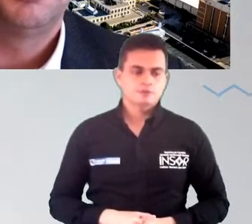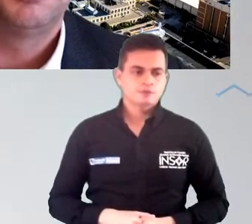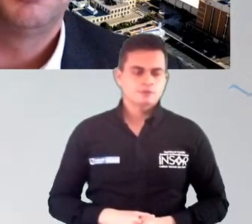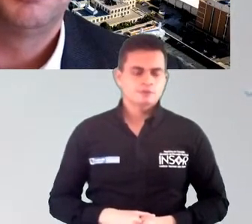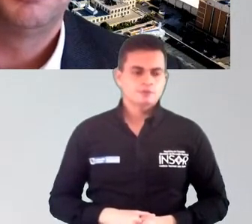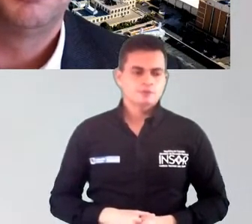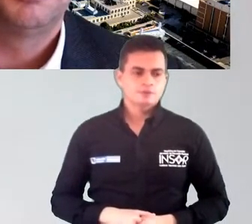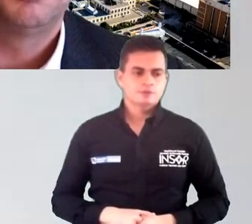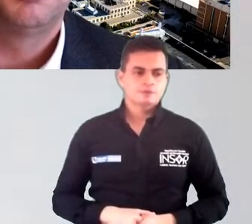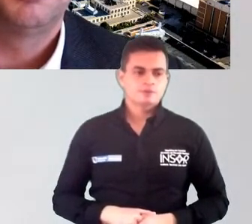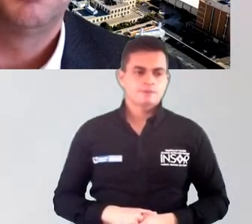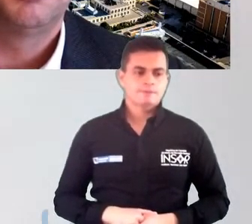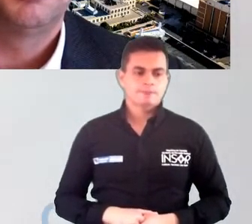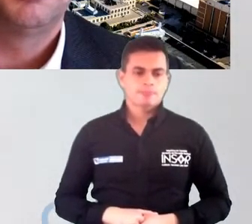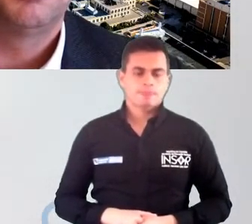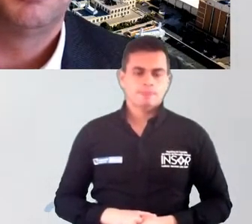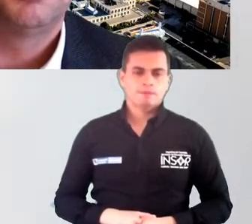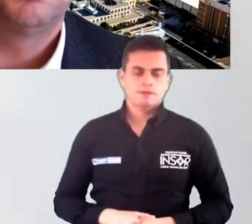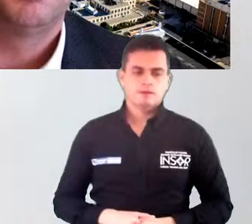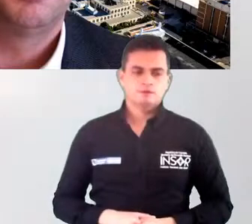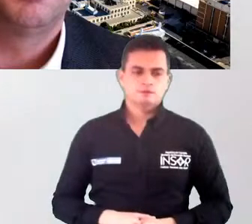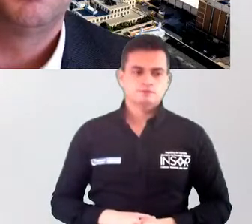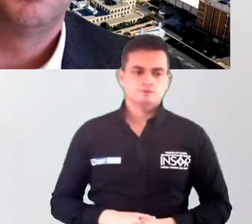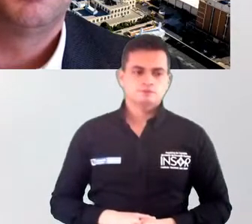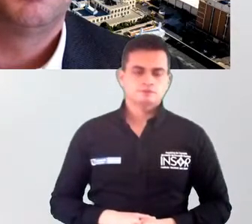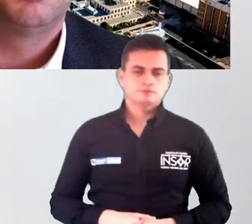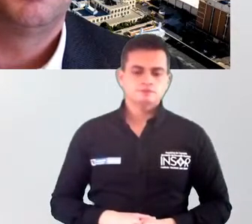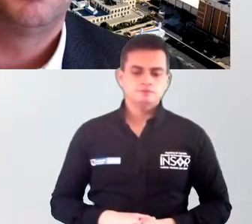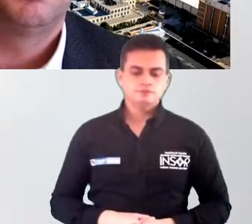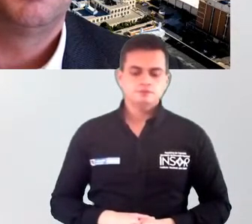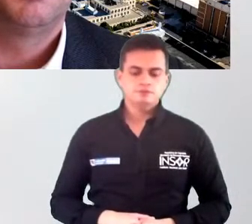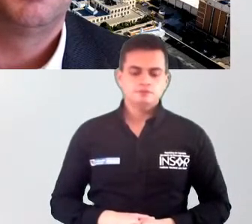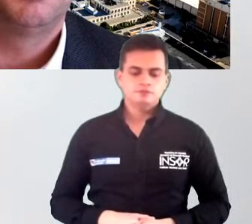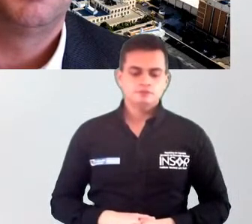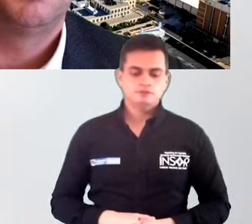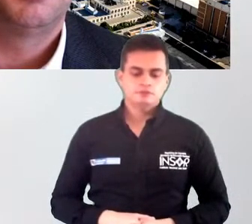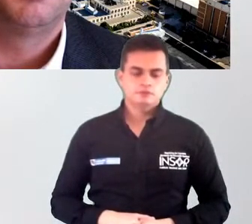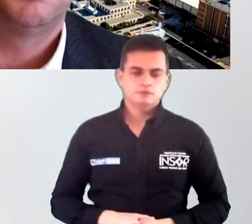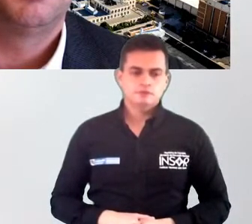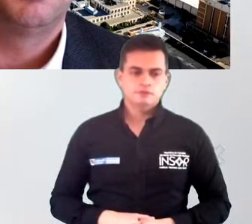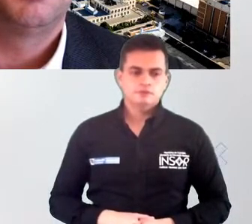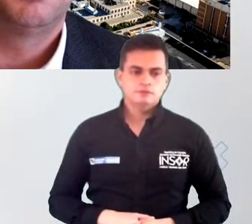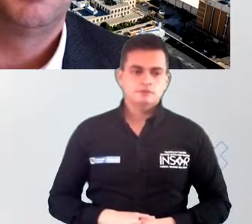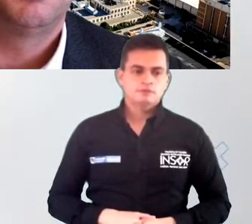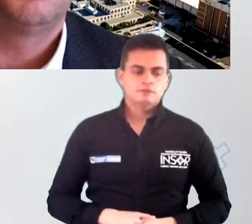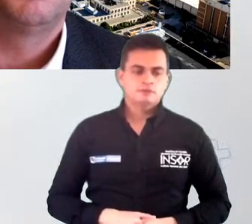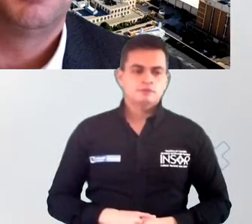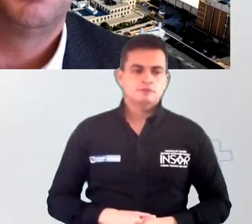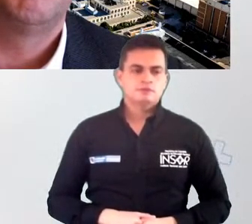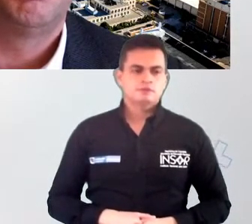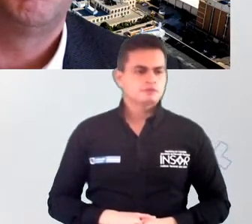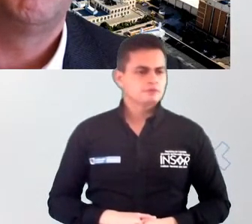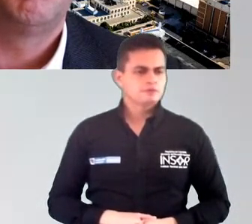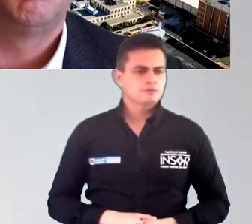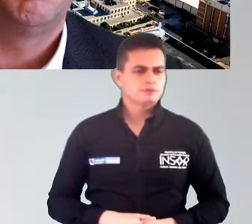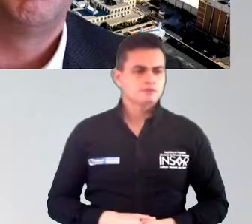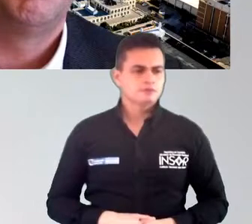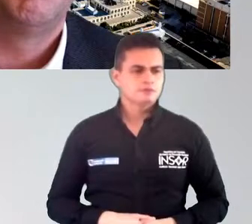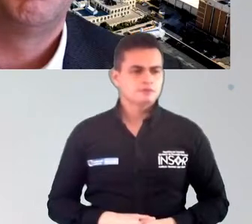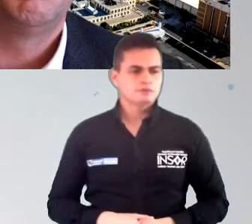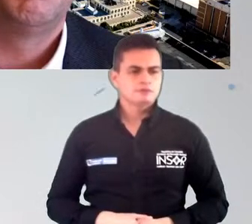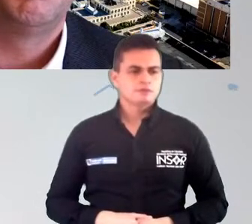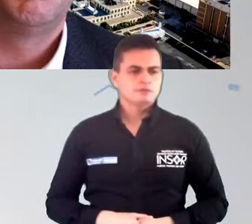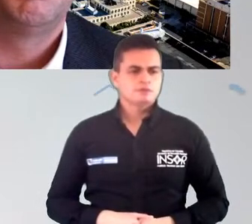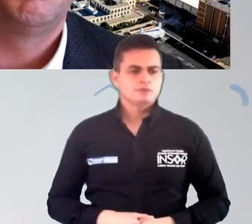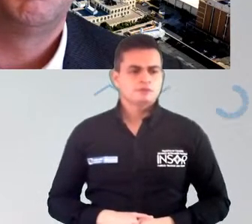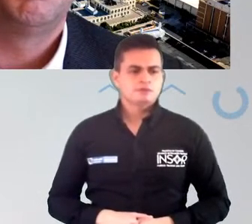imaginó que los estudiantes venían de cierta manera y llega y mentiras. Nada más aquí con la enseñanza